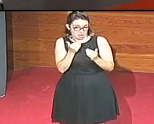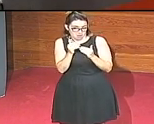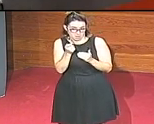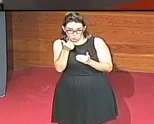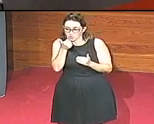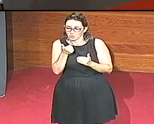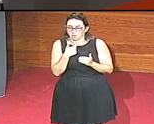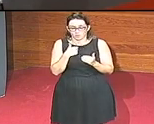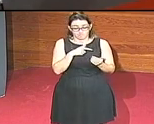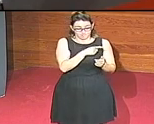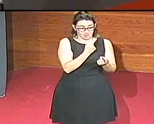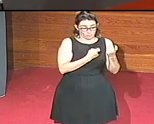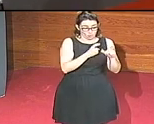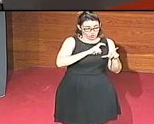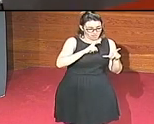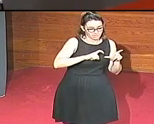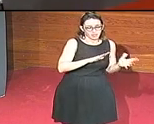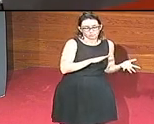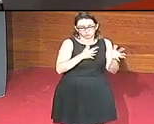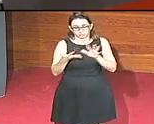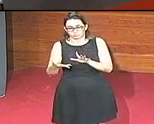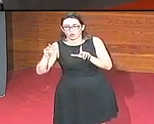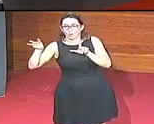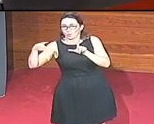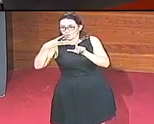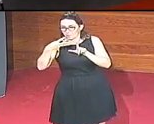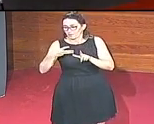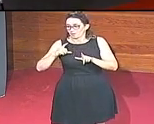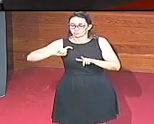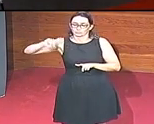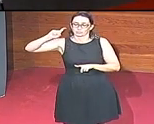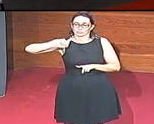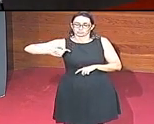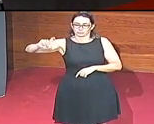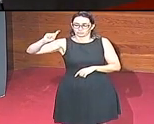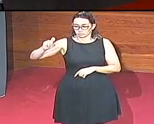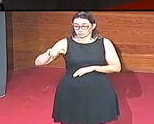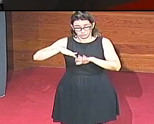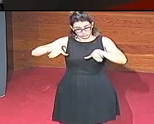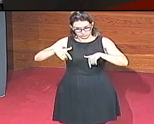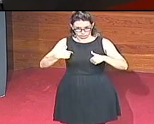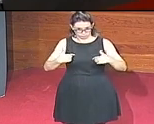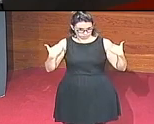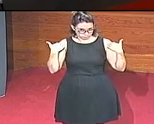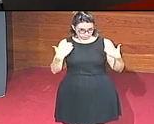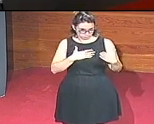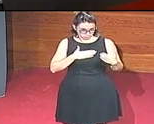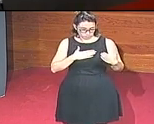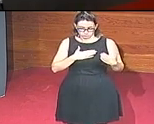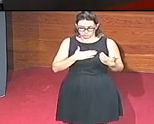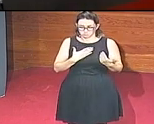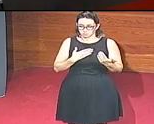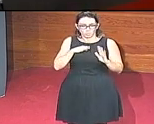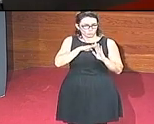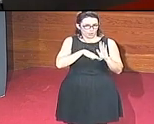infografía en la web y todo esto no lo hago yo este es un trabajo sin programación y sin nada